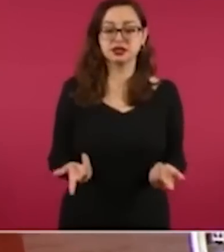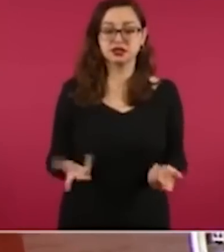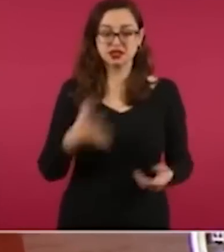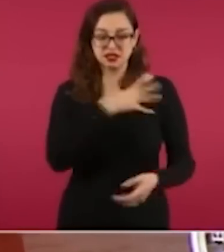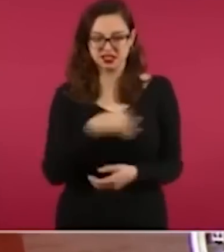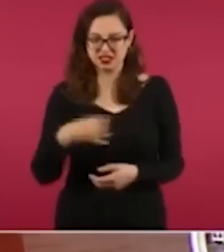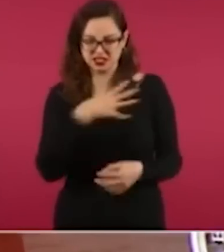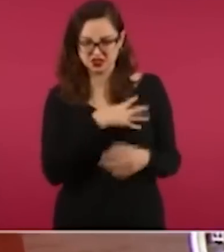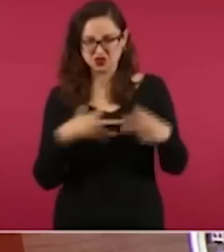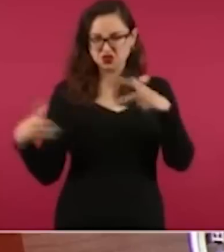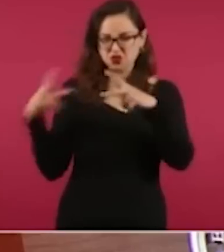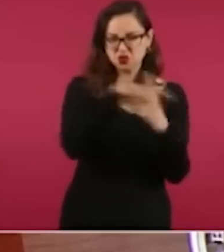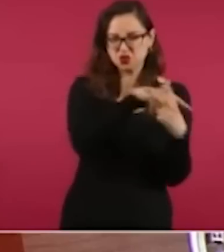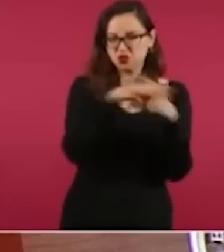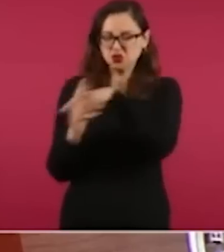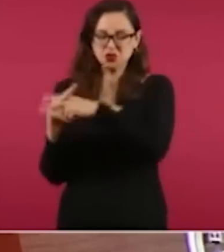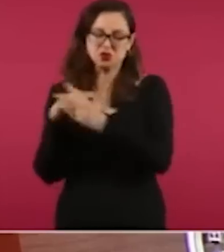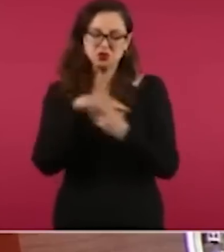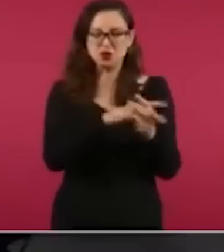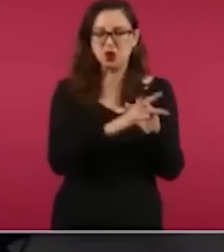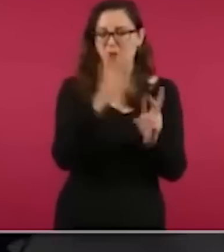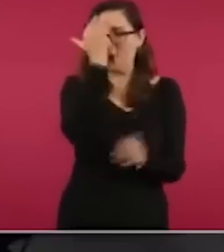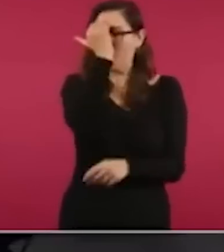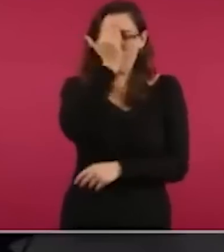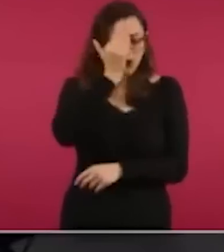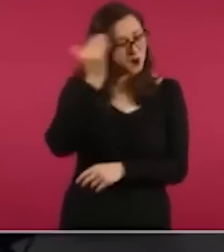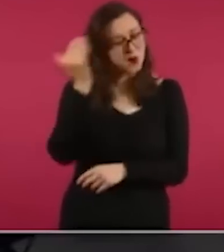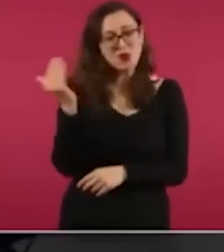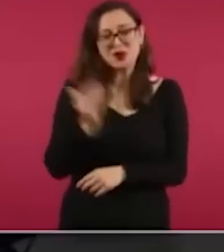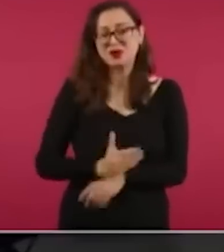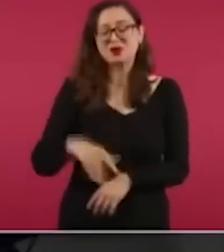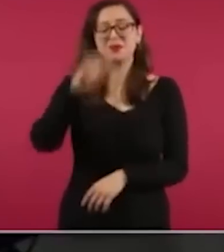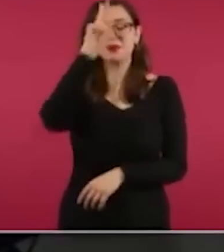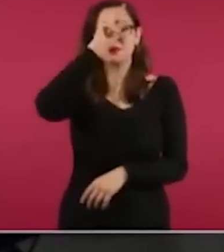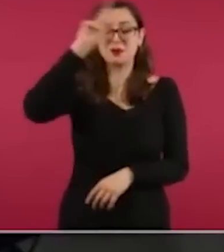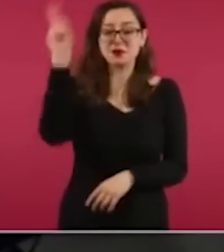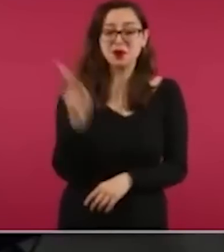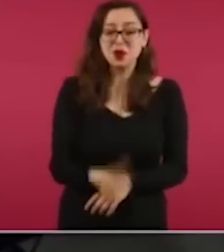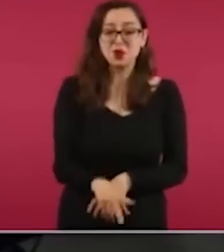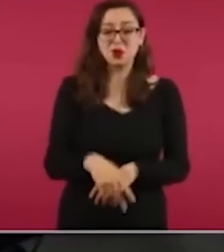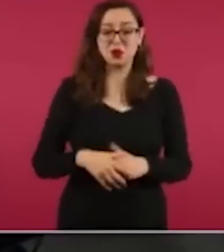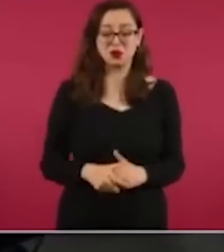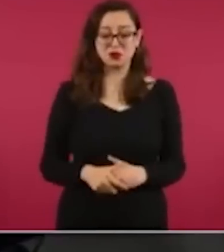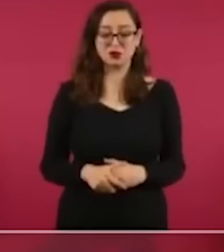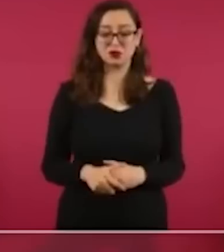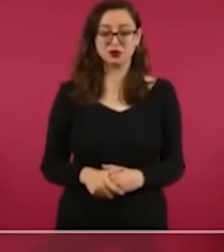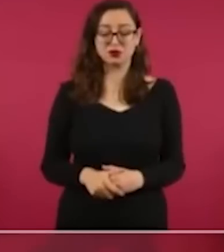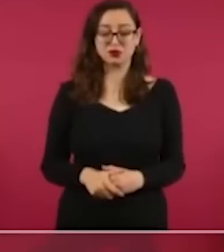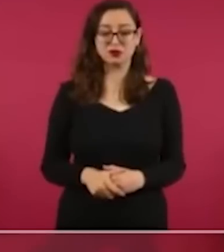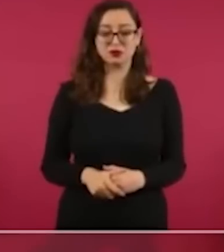los horrores que son capaces de cometer